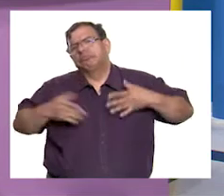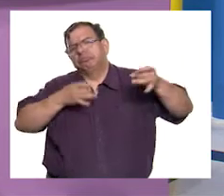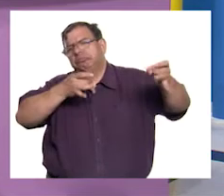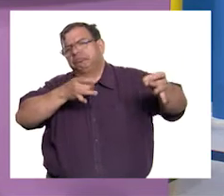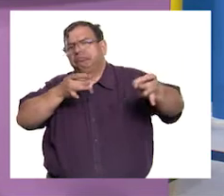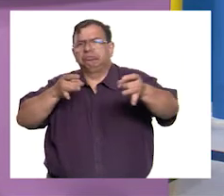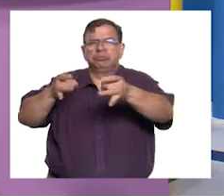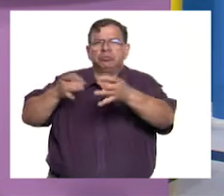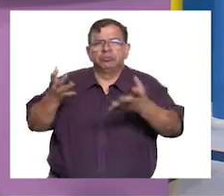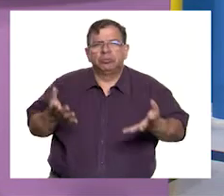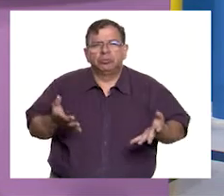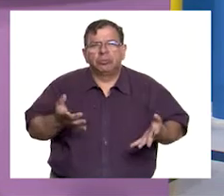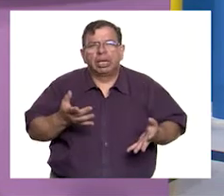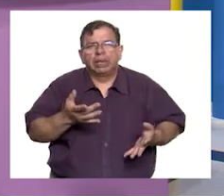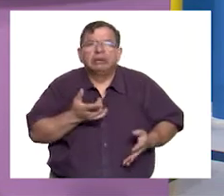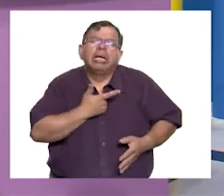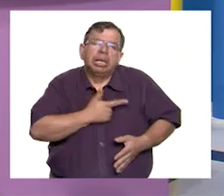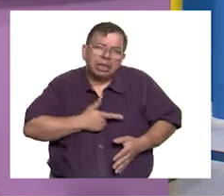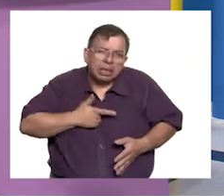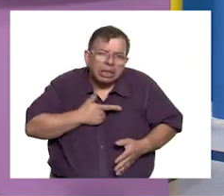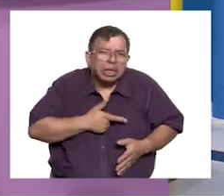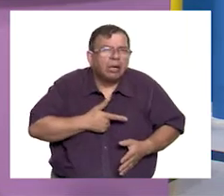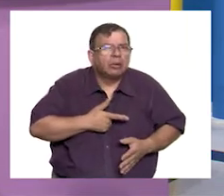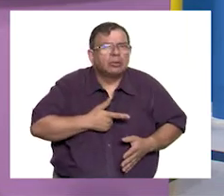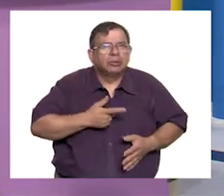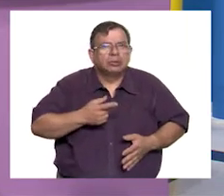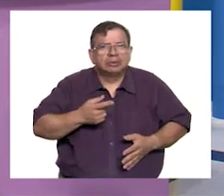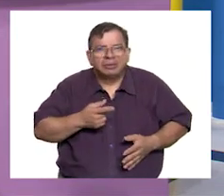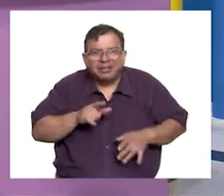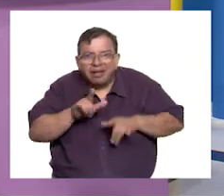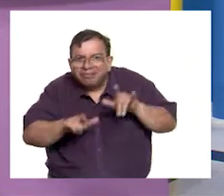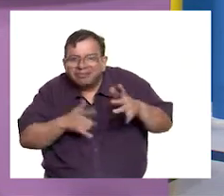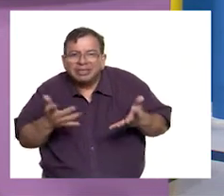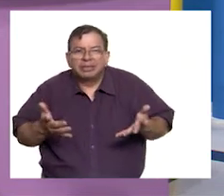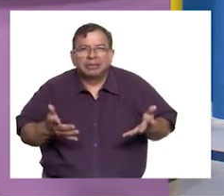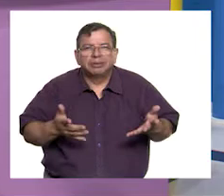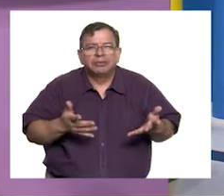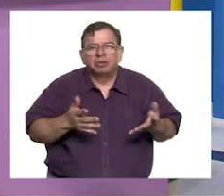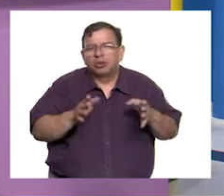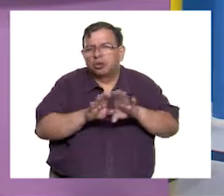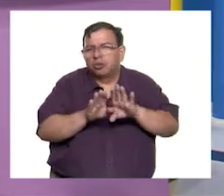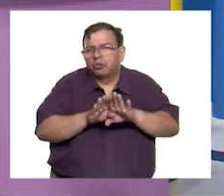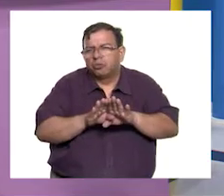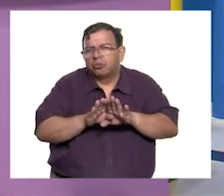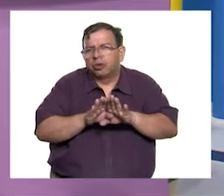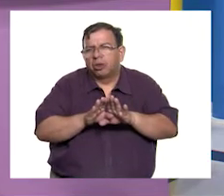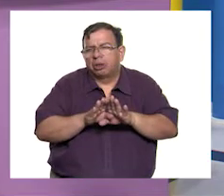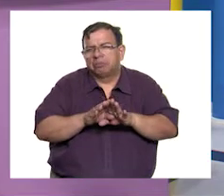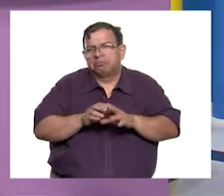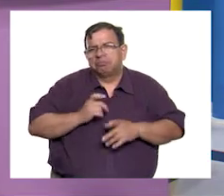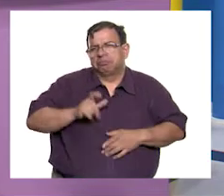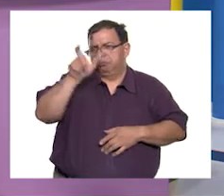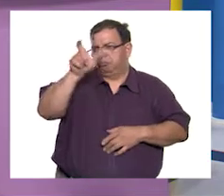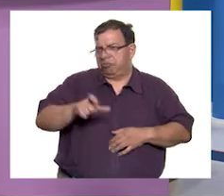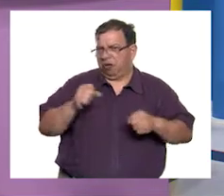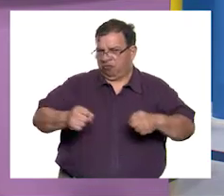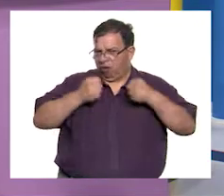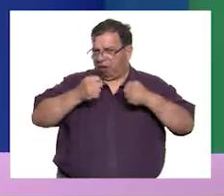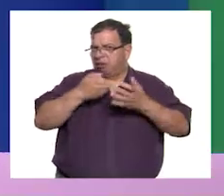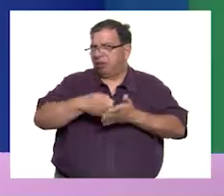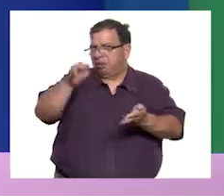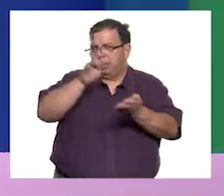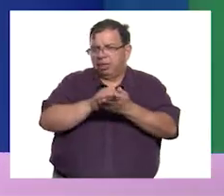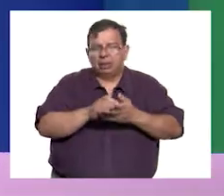Esto implica que le gusta la acción y la aventura, lo que debe ser pues alguien fuerte y valiente,